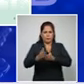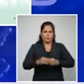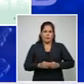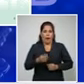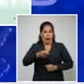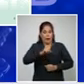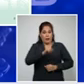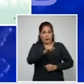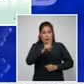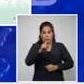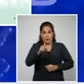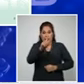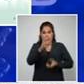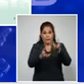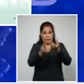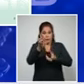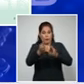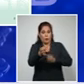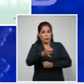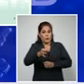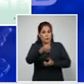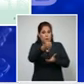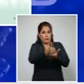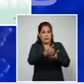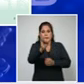11, Cienfuegos, municipio cabecera 6,